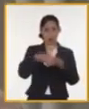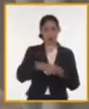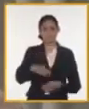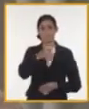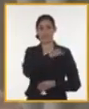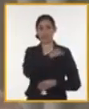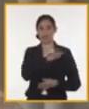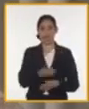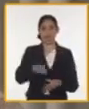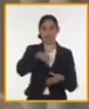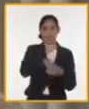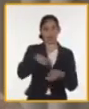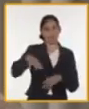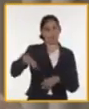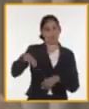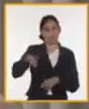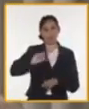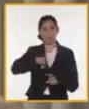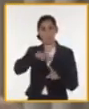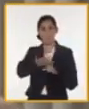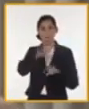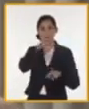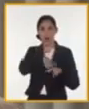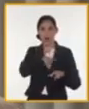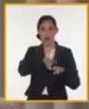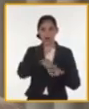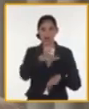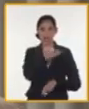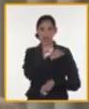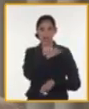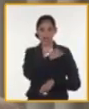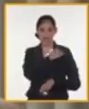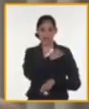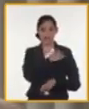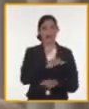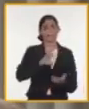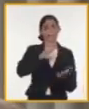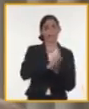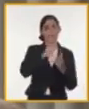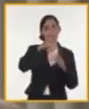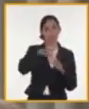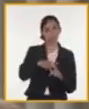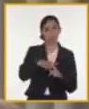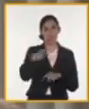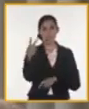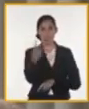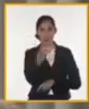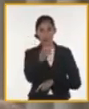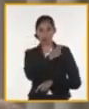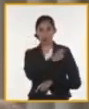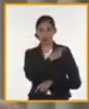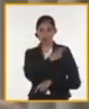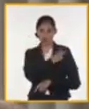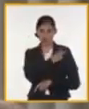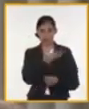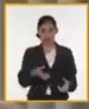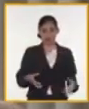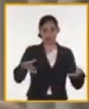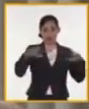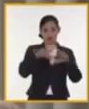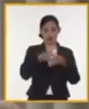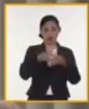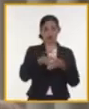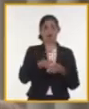de Pinar del Río y La Habana, jefe de la región militar de Matanza, segundo jefe de la Dirección de Operaciones de la